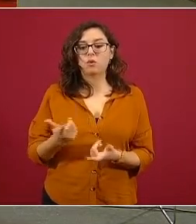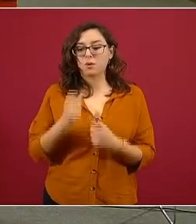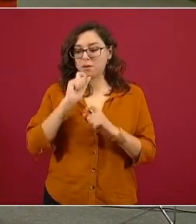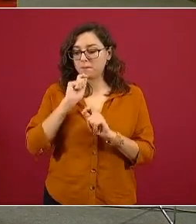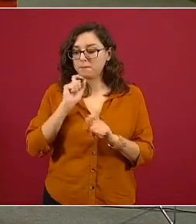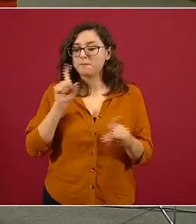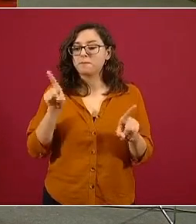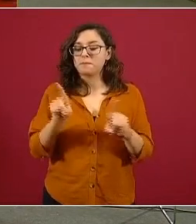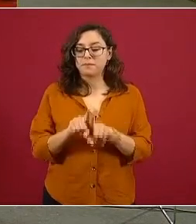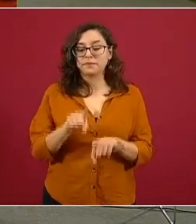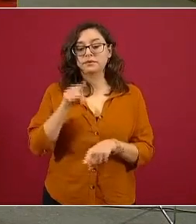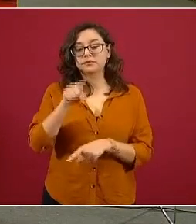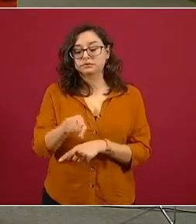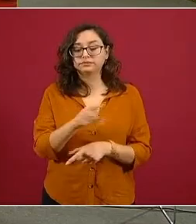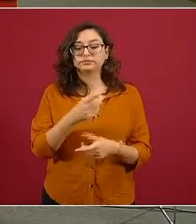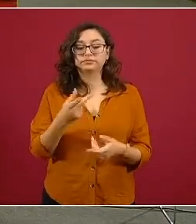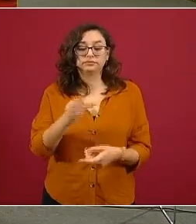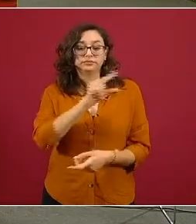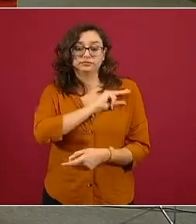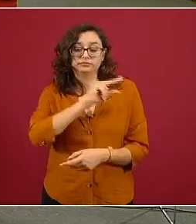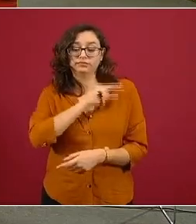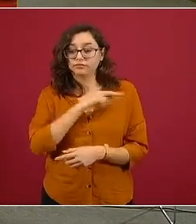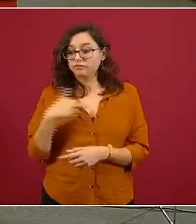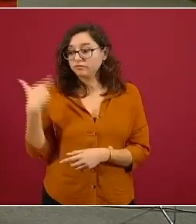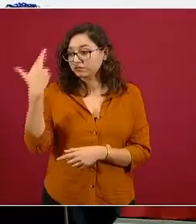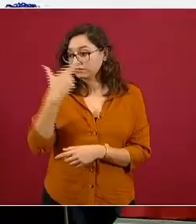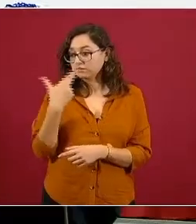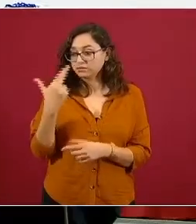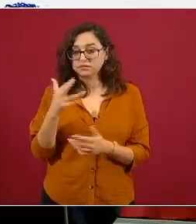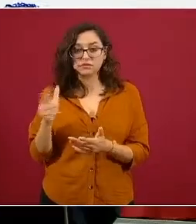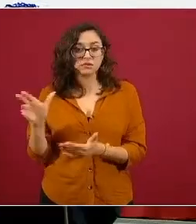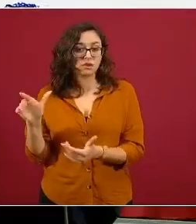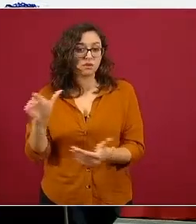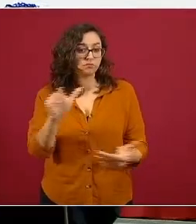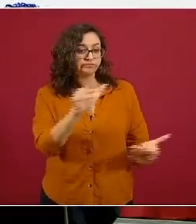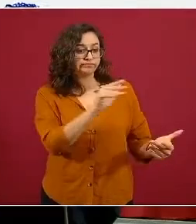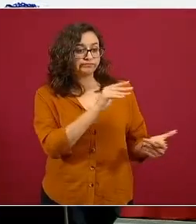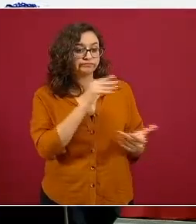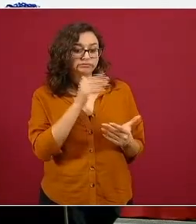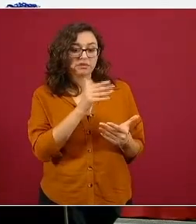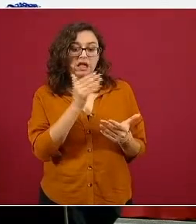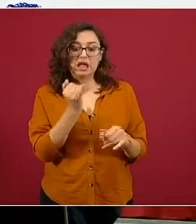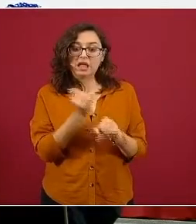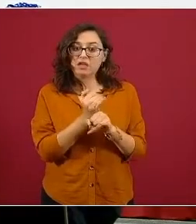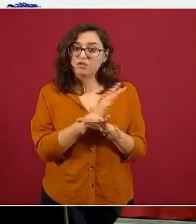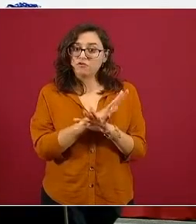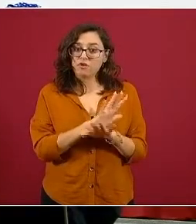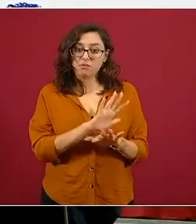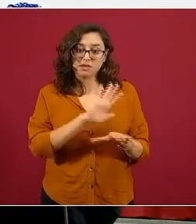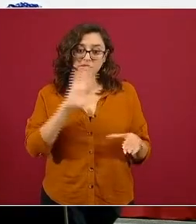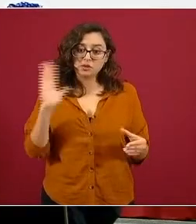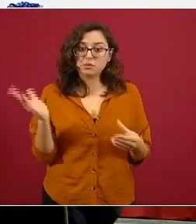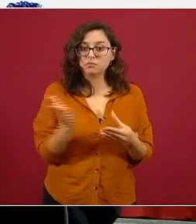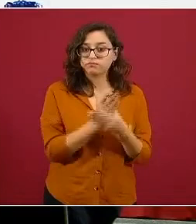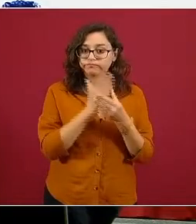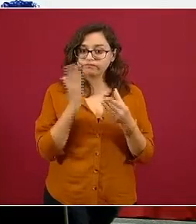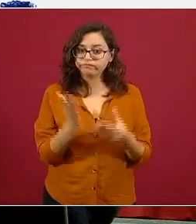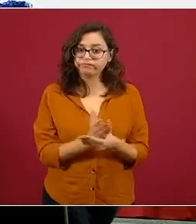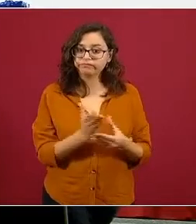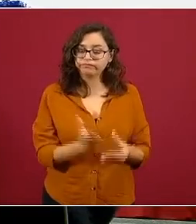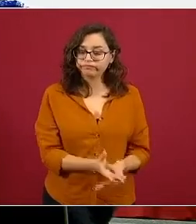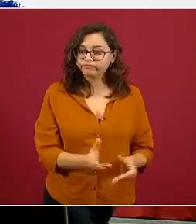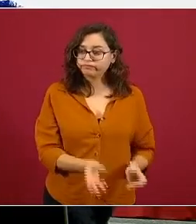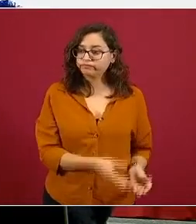Centro de Estudios Económicos del Sector Privado la información necesaria para integrar y